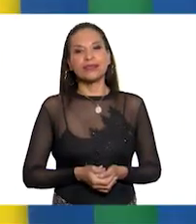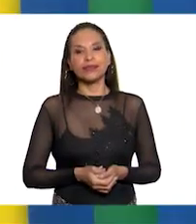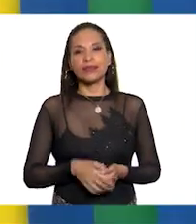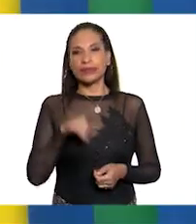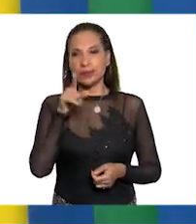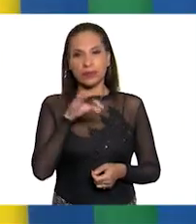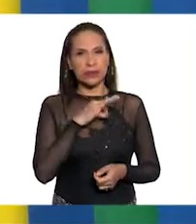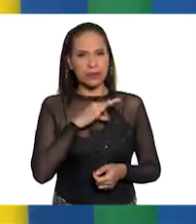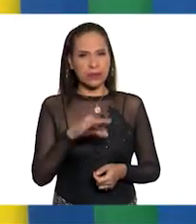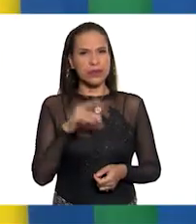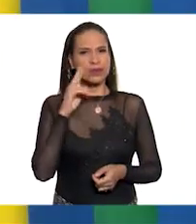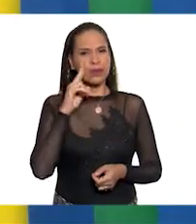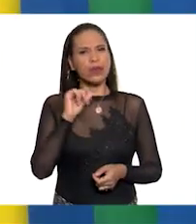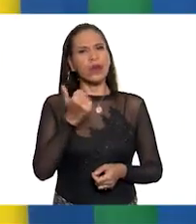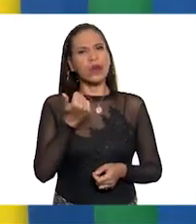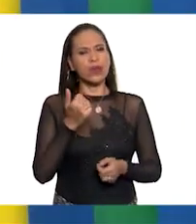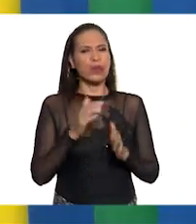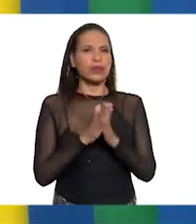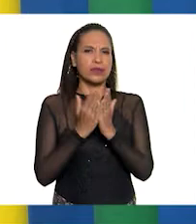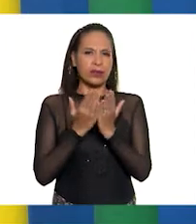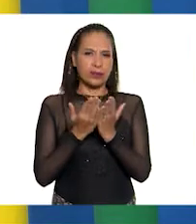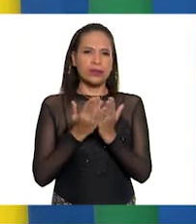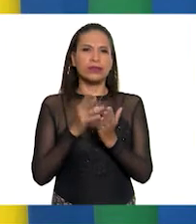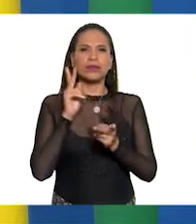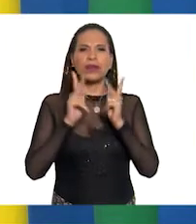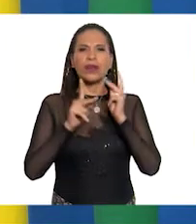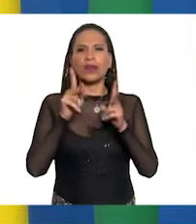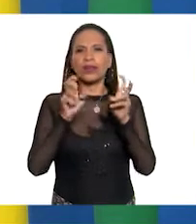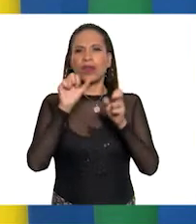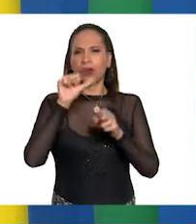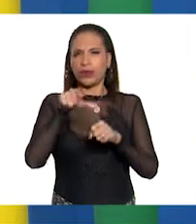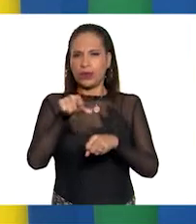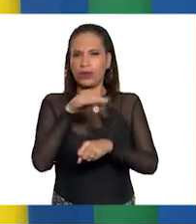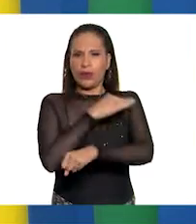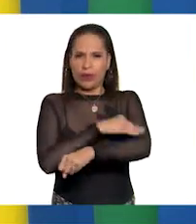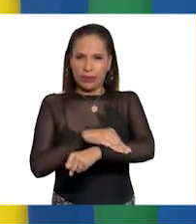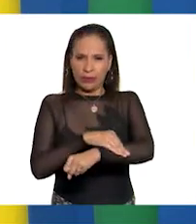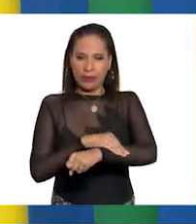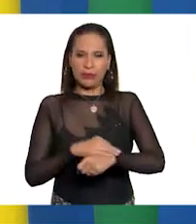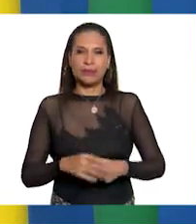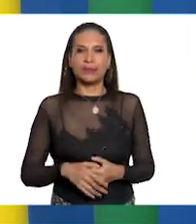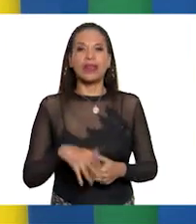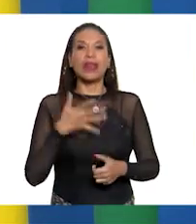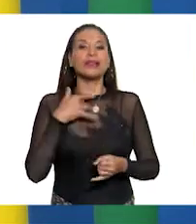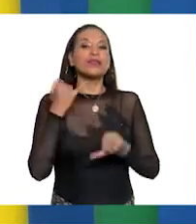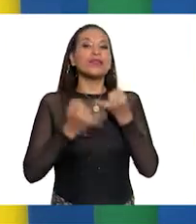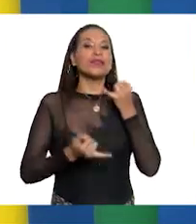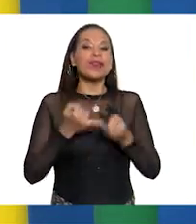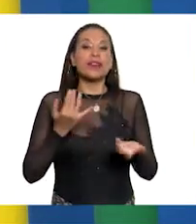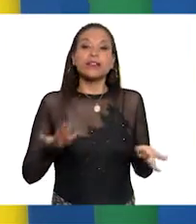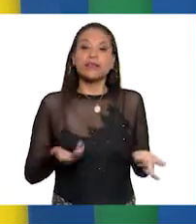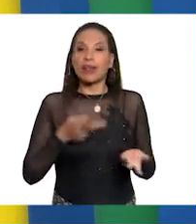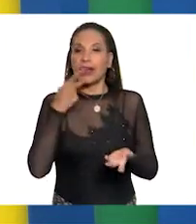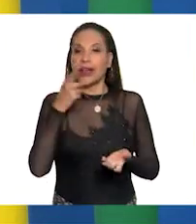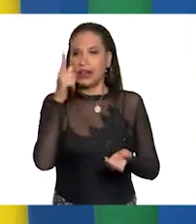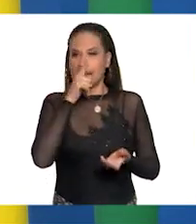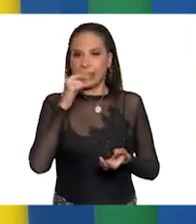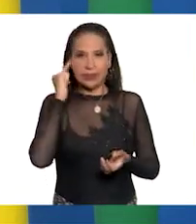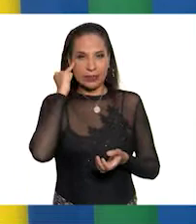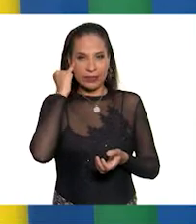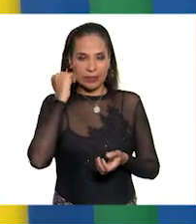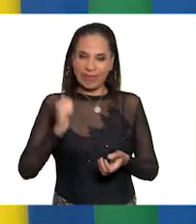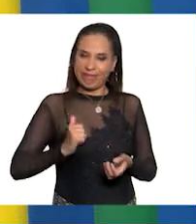Si te es posible, consulta otros libros y comenta el tema de hoy con tu familia. Si tienes la fortuna de hablar una lengua